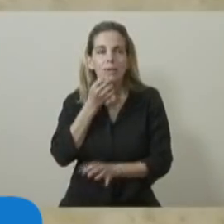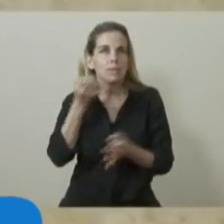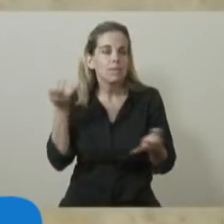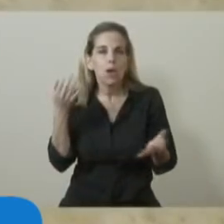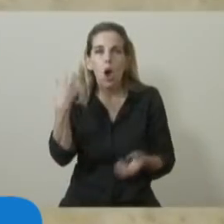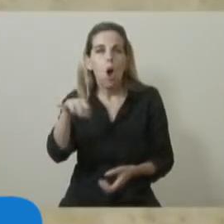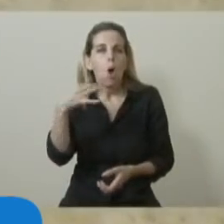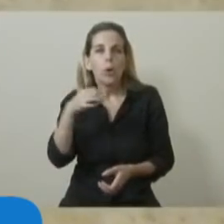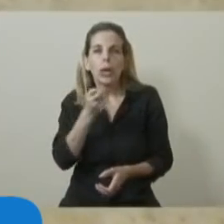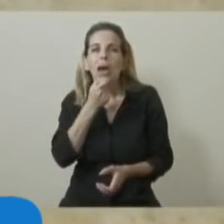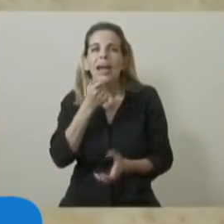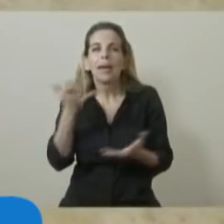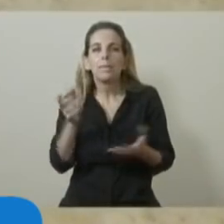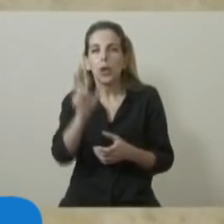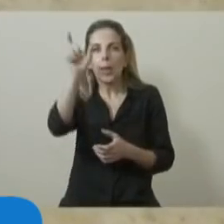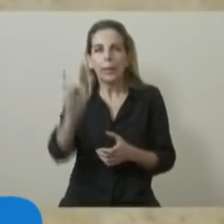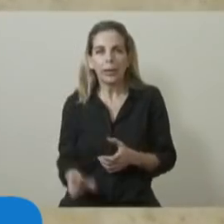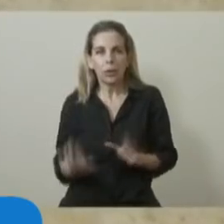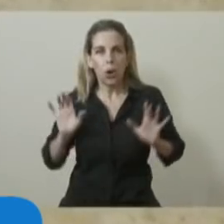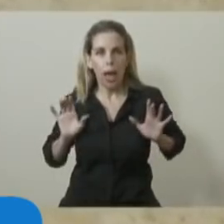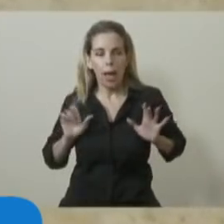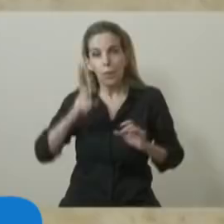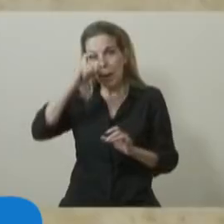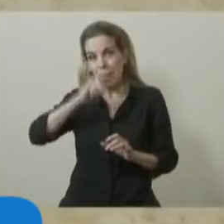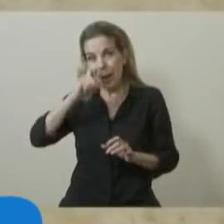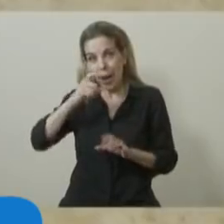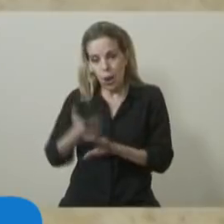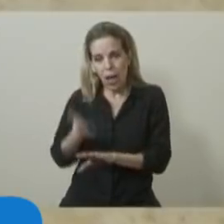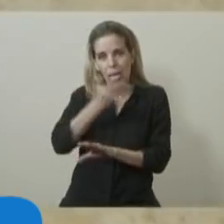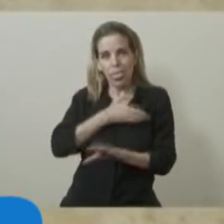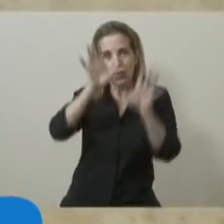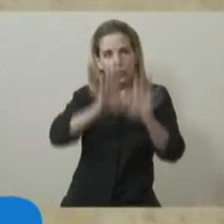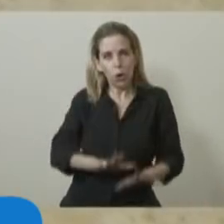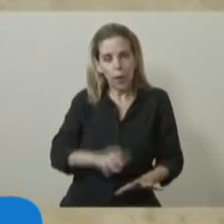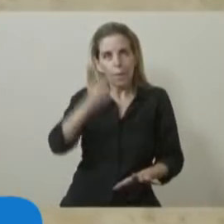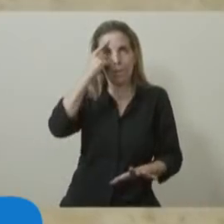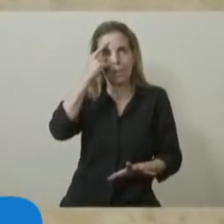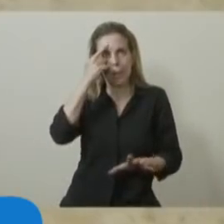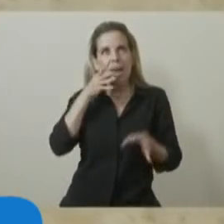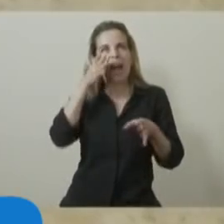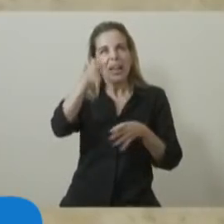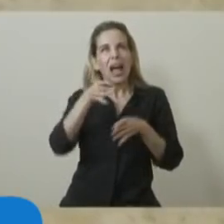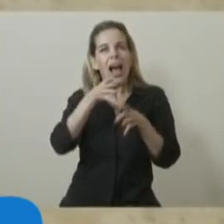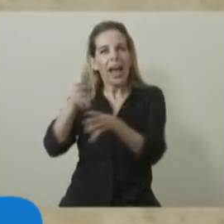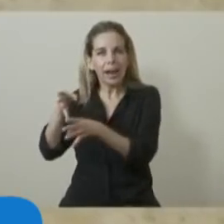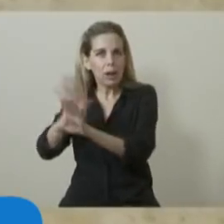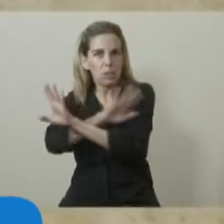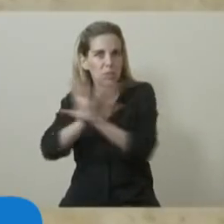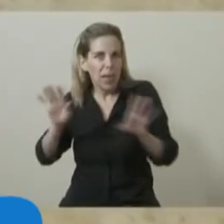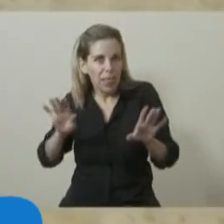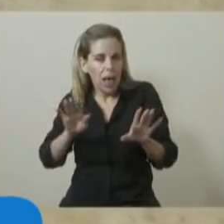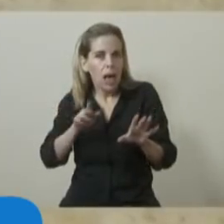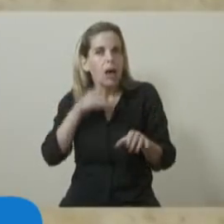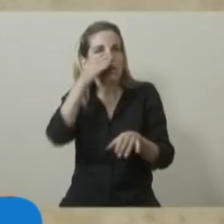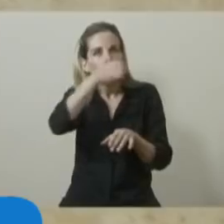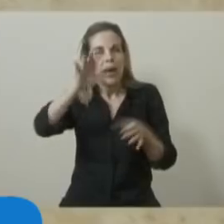porque es un hombre que no se preparó para la guerra, objetivamente. Estudió en las mejores universidades de Europa